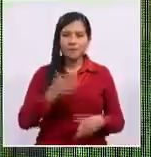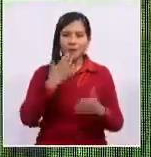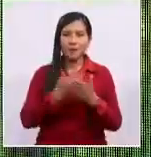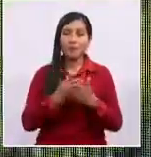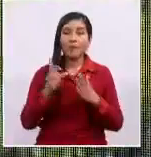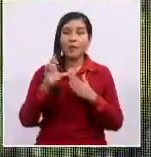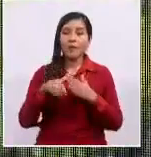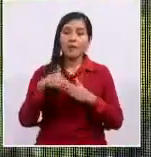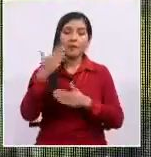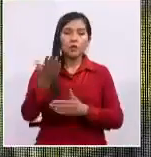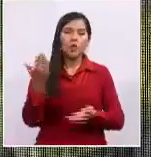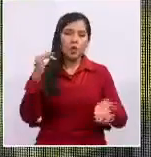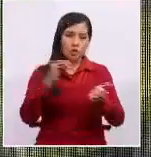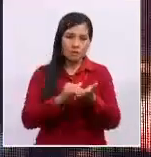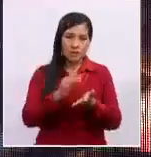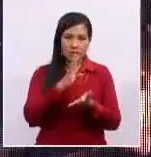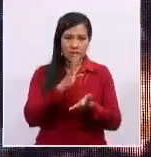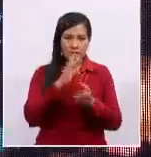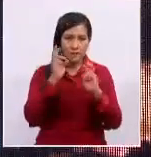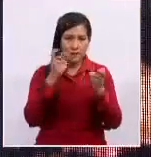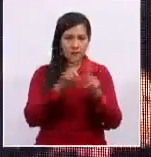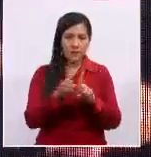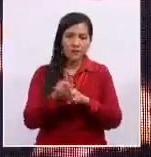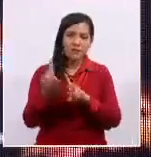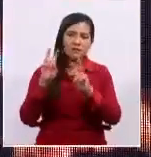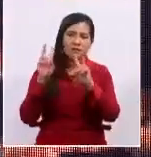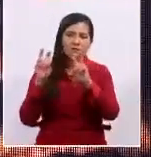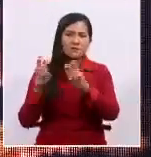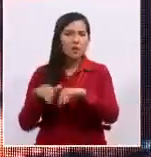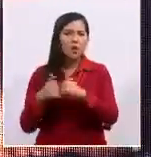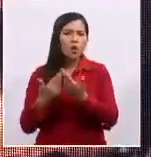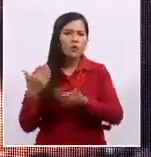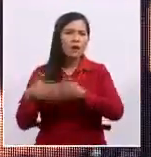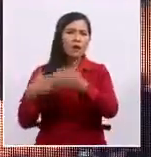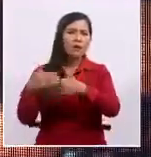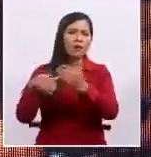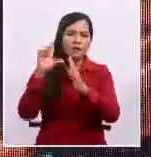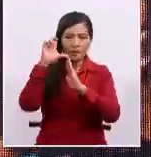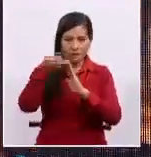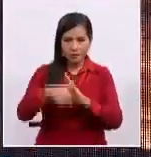Estaremos volviendo para hablar en cualquier momento de la industrialización. Es un tema